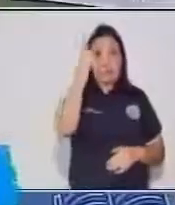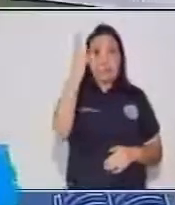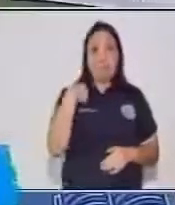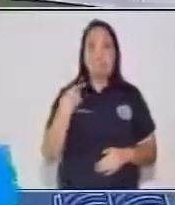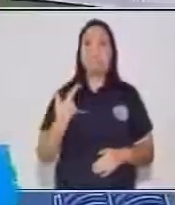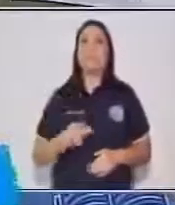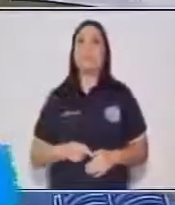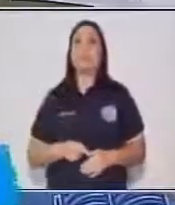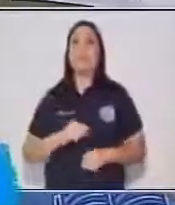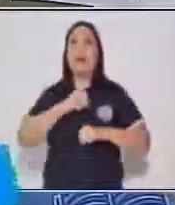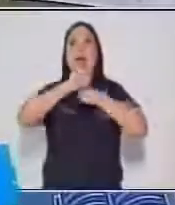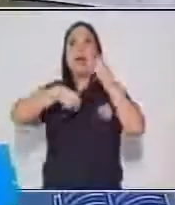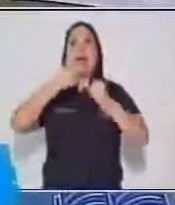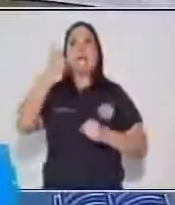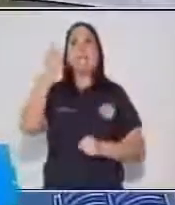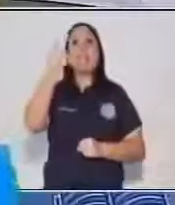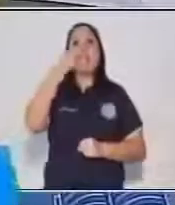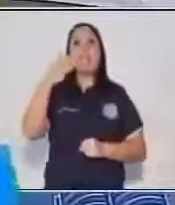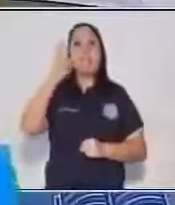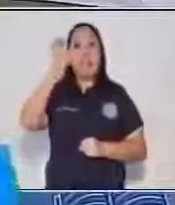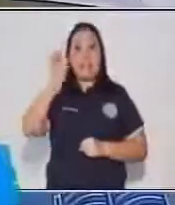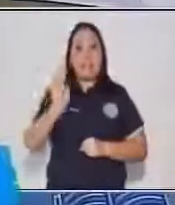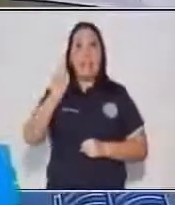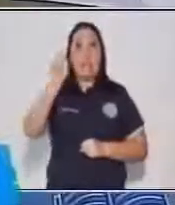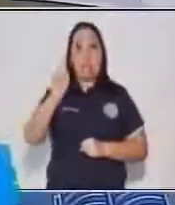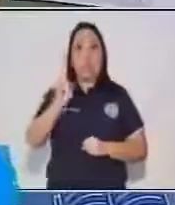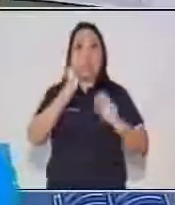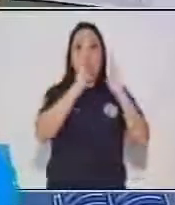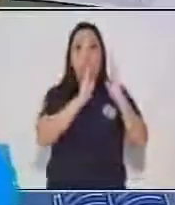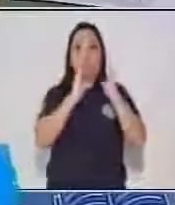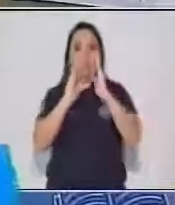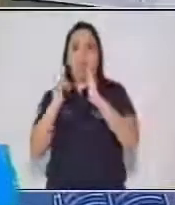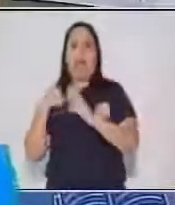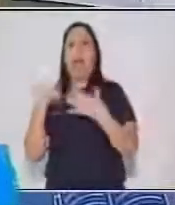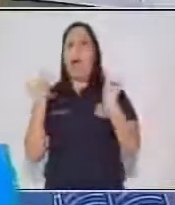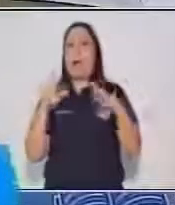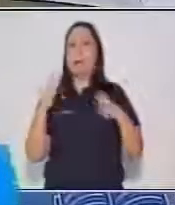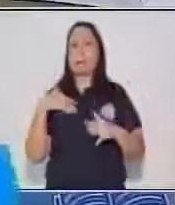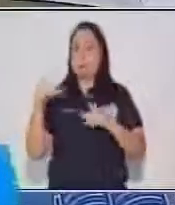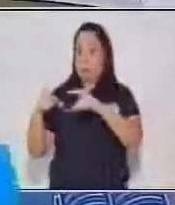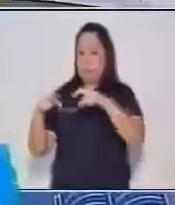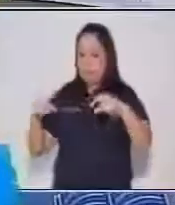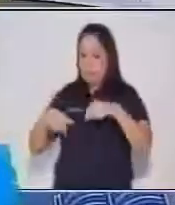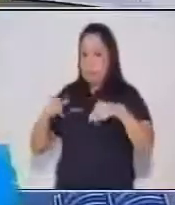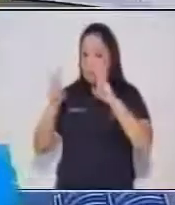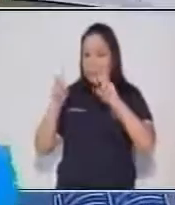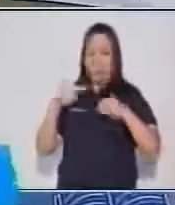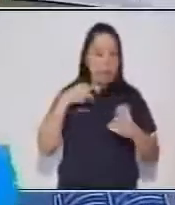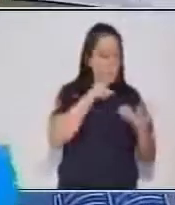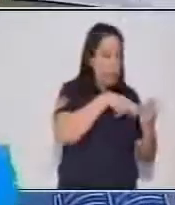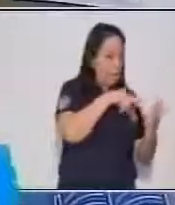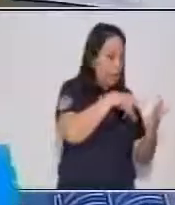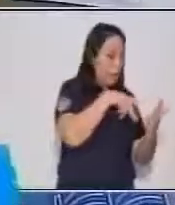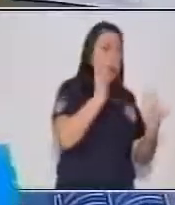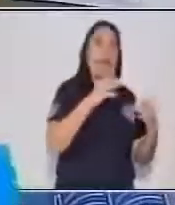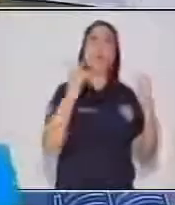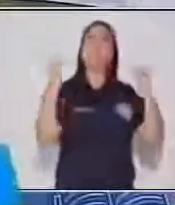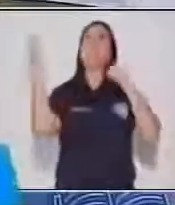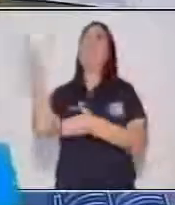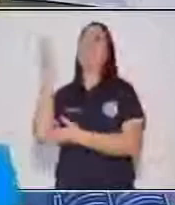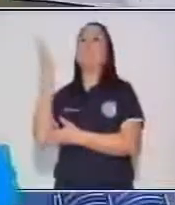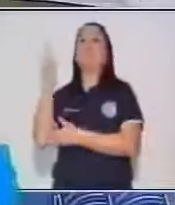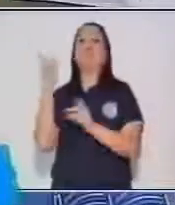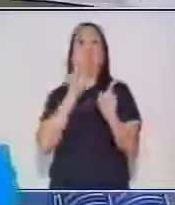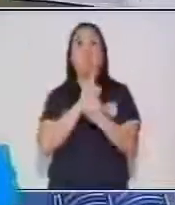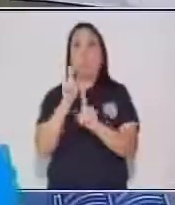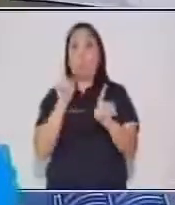la fase de preparación, porque no solamente se trata de leer el tema o de improvisar. Cuando